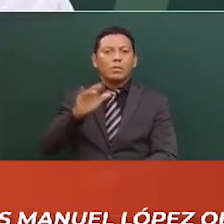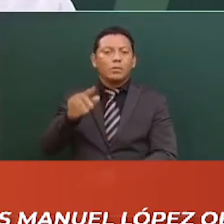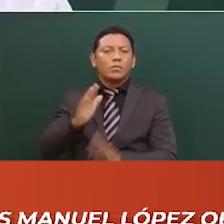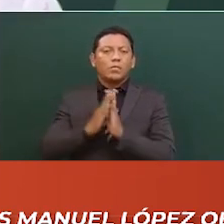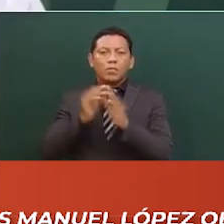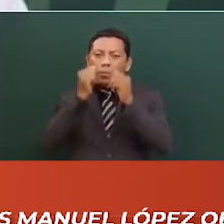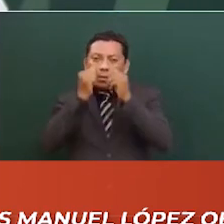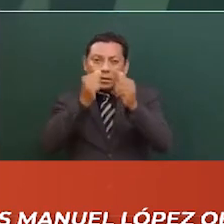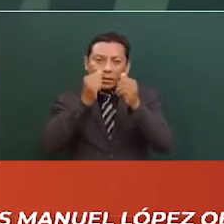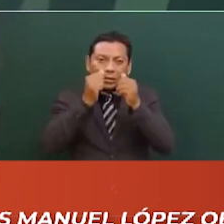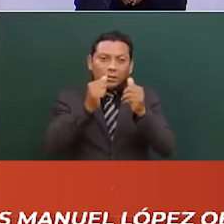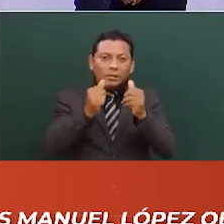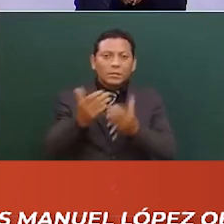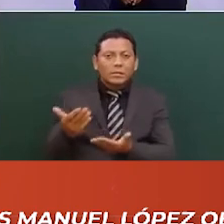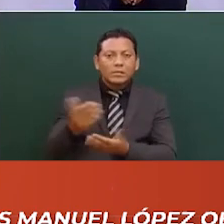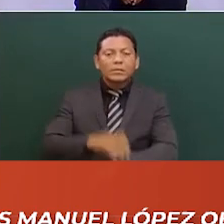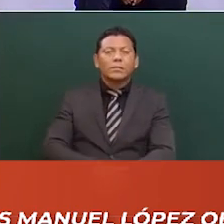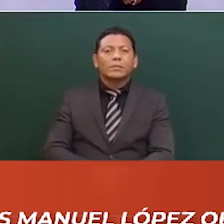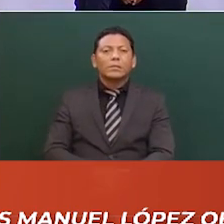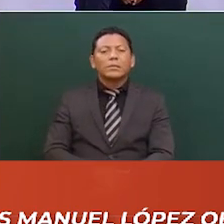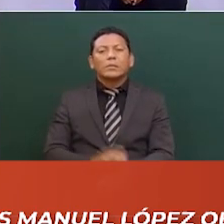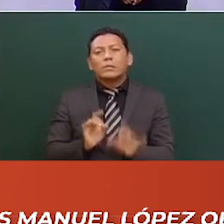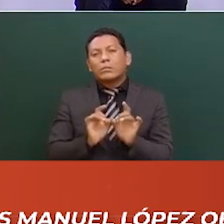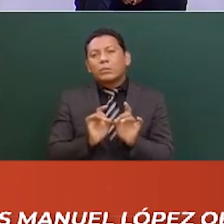pendiente, que si